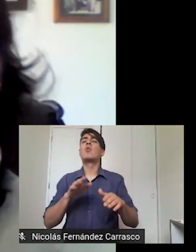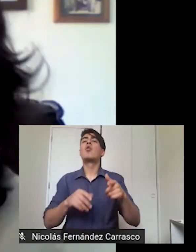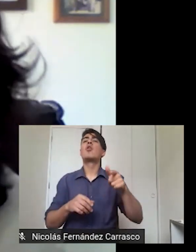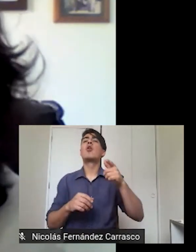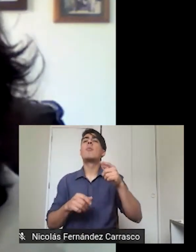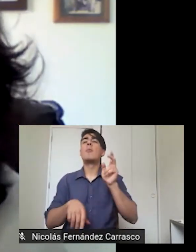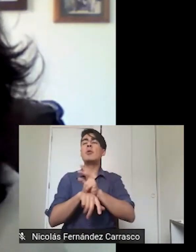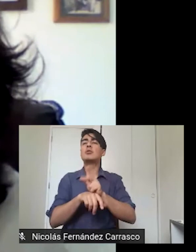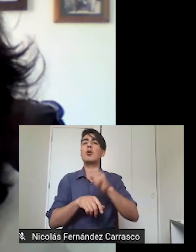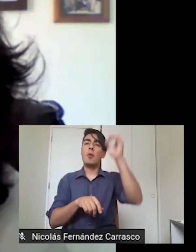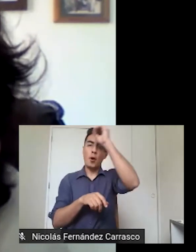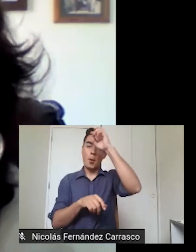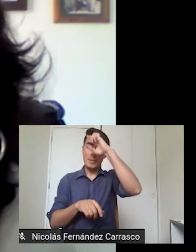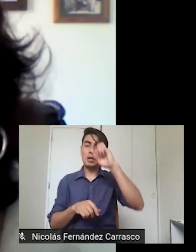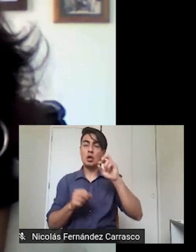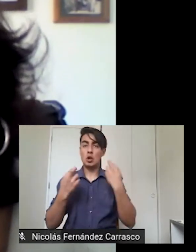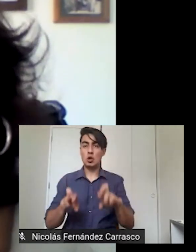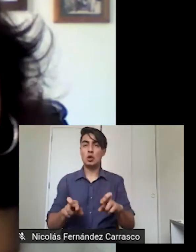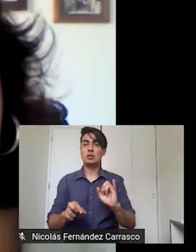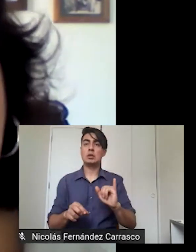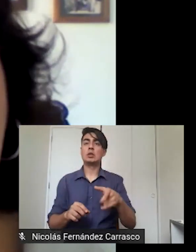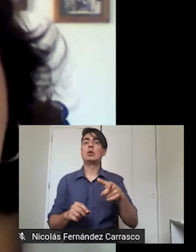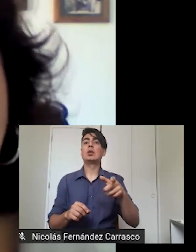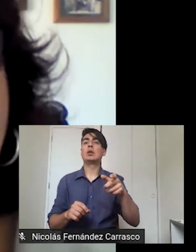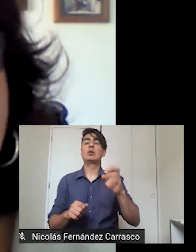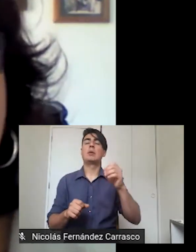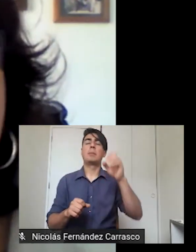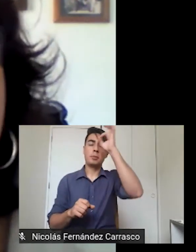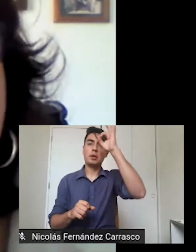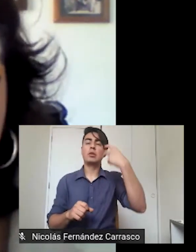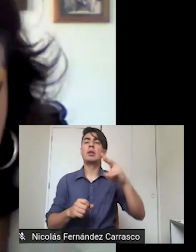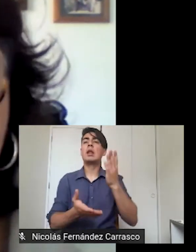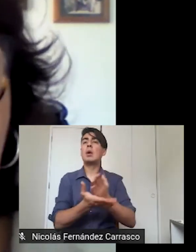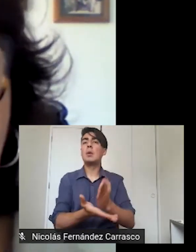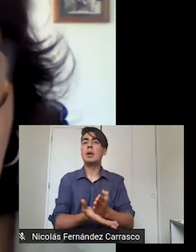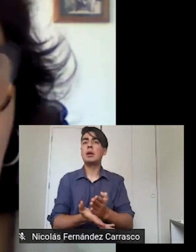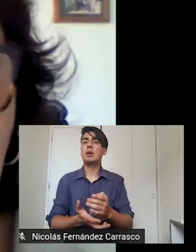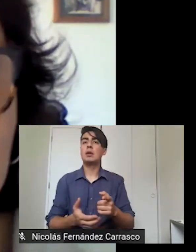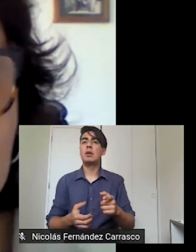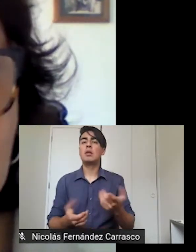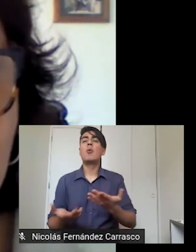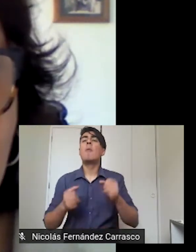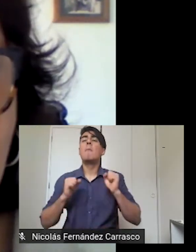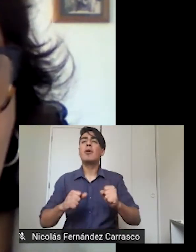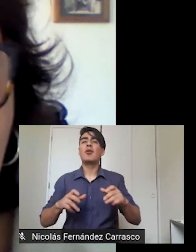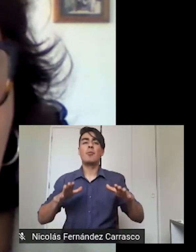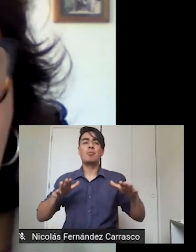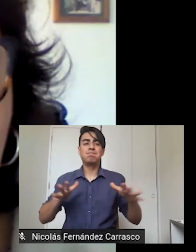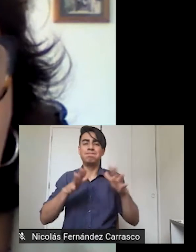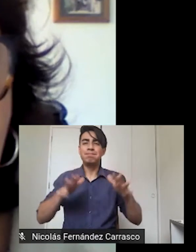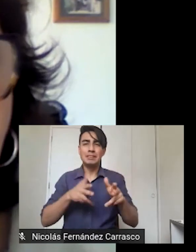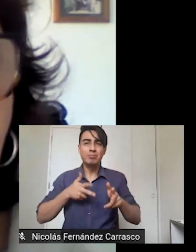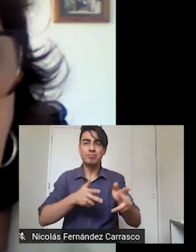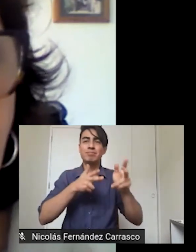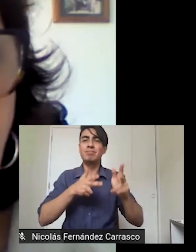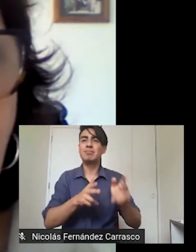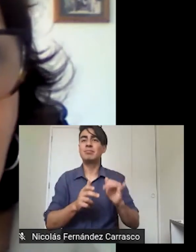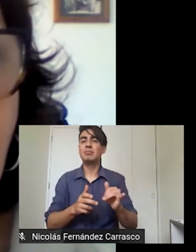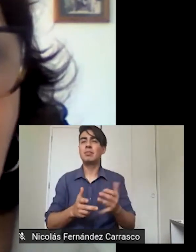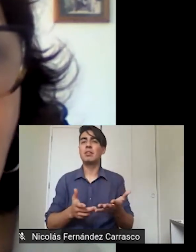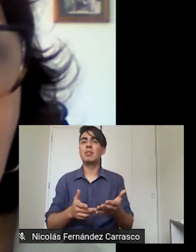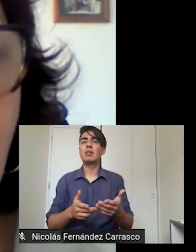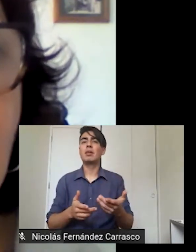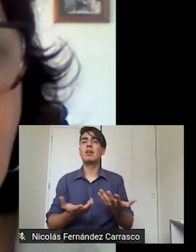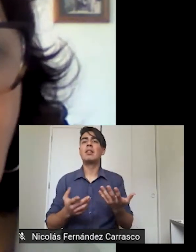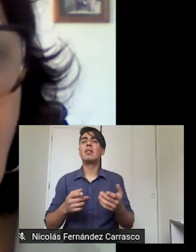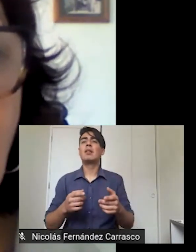¿no es cierto?, o polarizar, ¿no es cierto?, un foco en los estudiantes, por un manejo